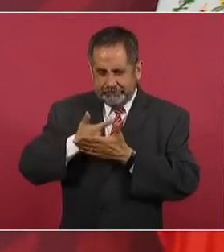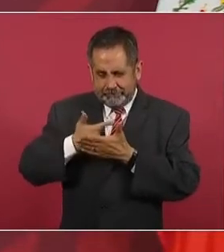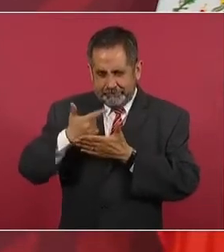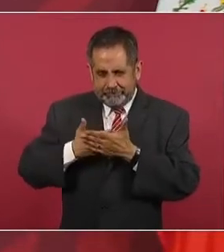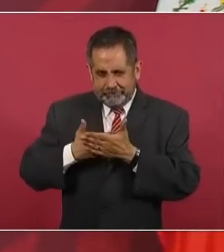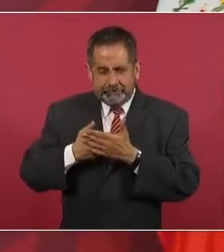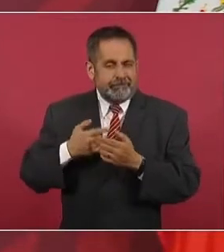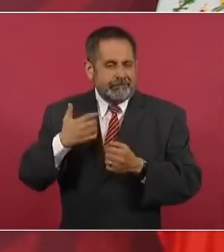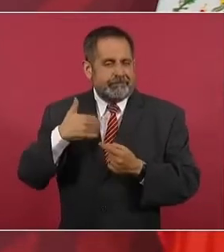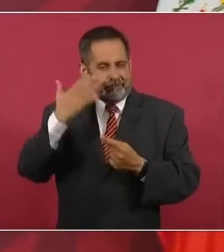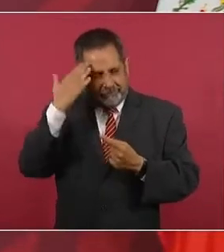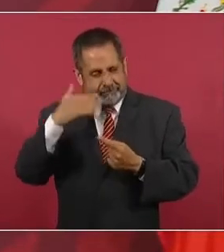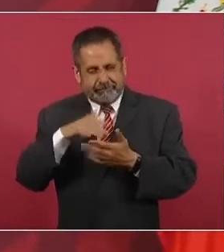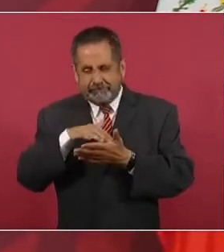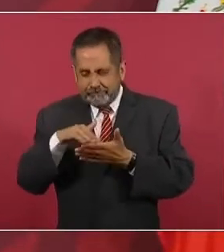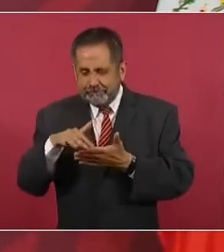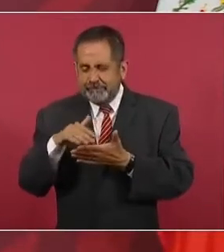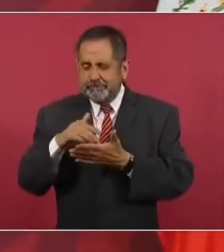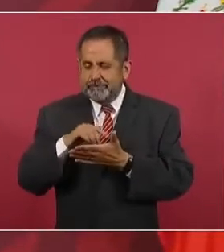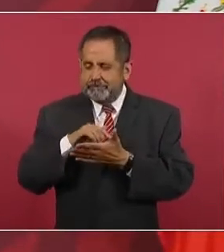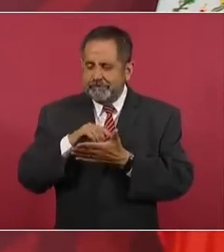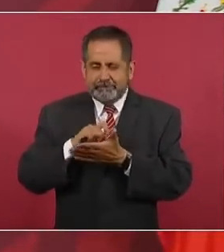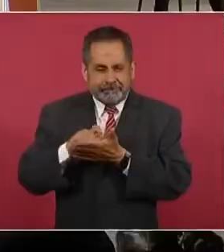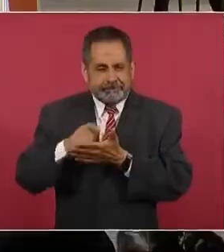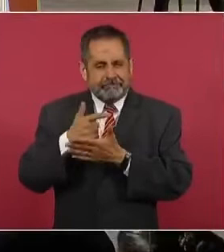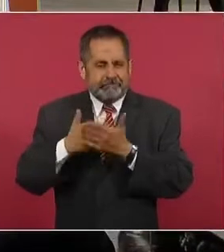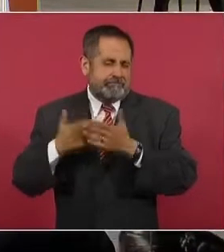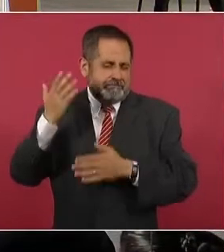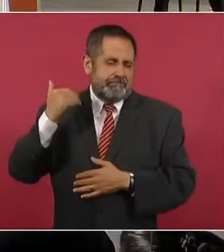Saber leer, escribir y contar.